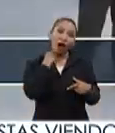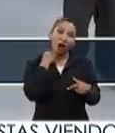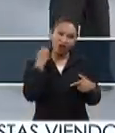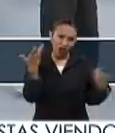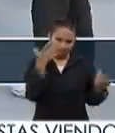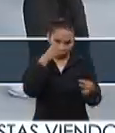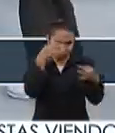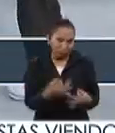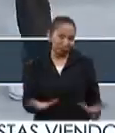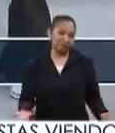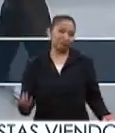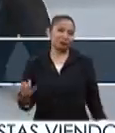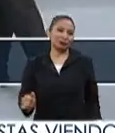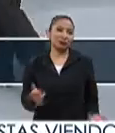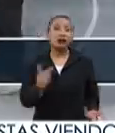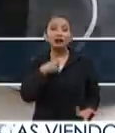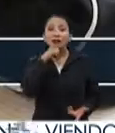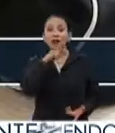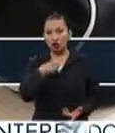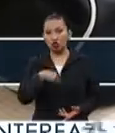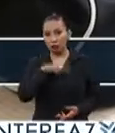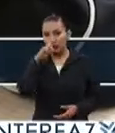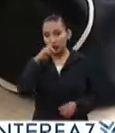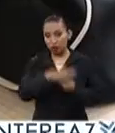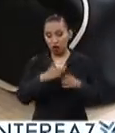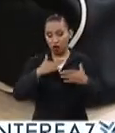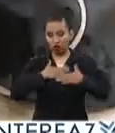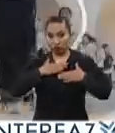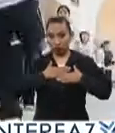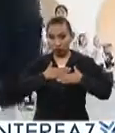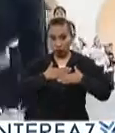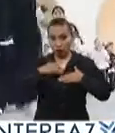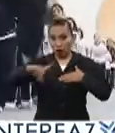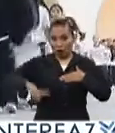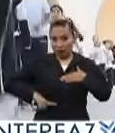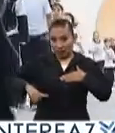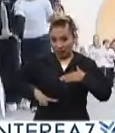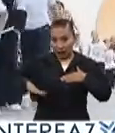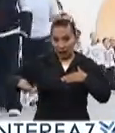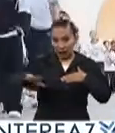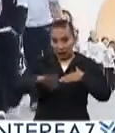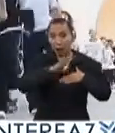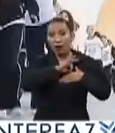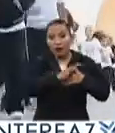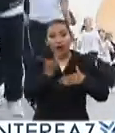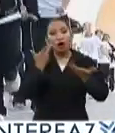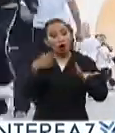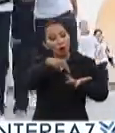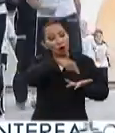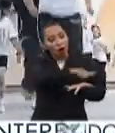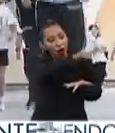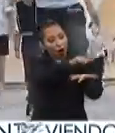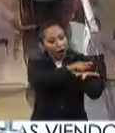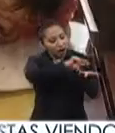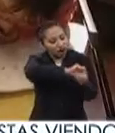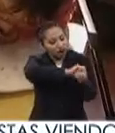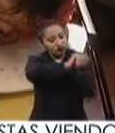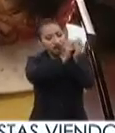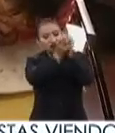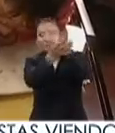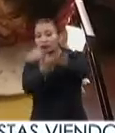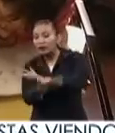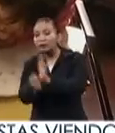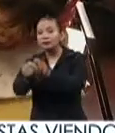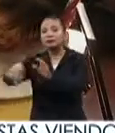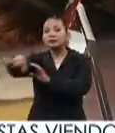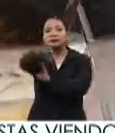abogados. Nosotros tenemos también la responsabilidad como un órgano del Estado de poder traducir el marco normativo